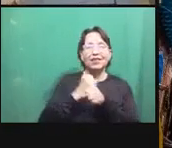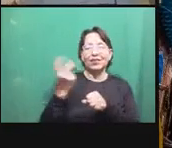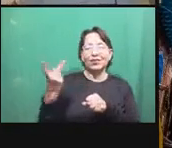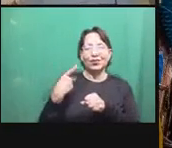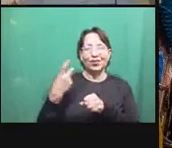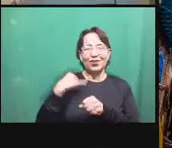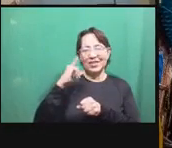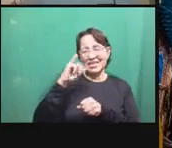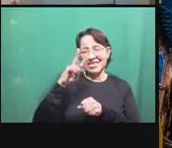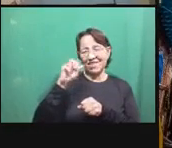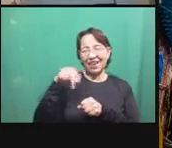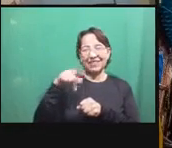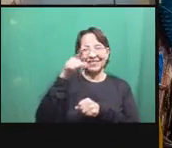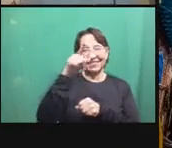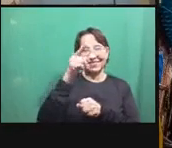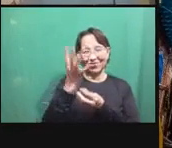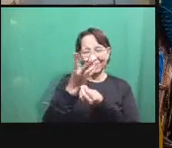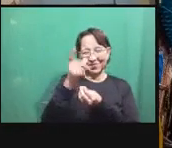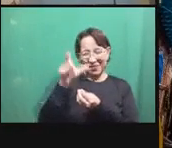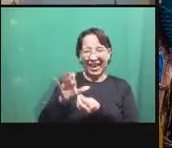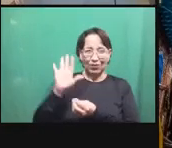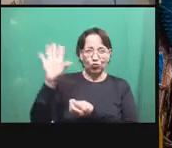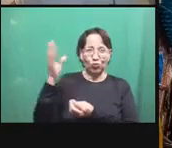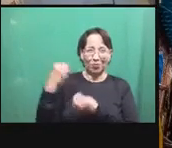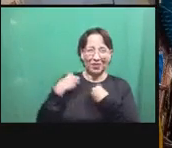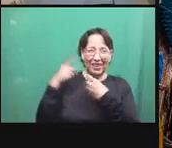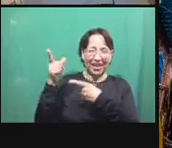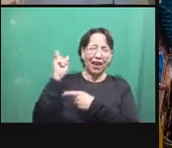artista, el artesano del Chorro, que lleva